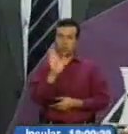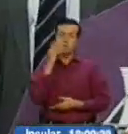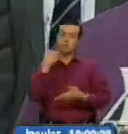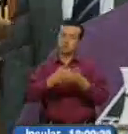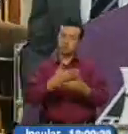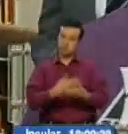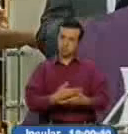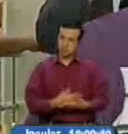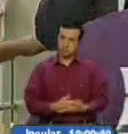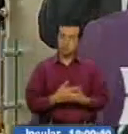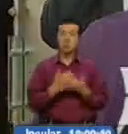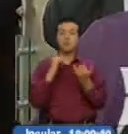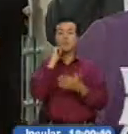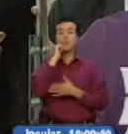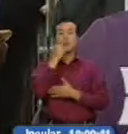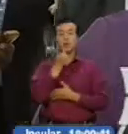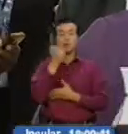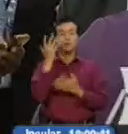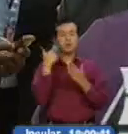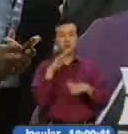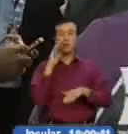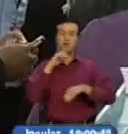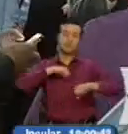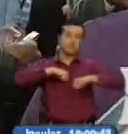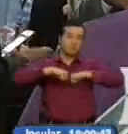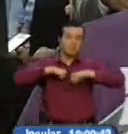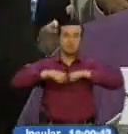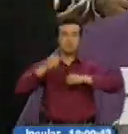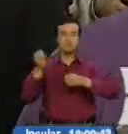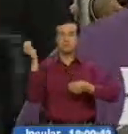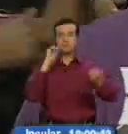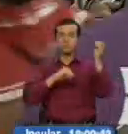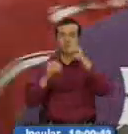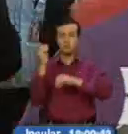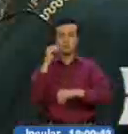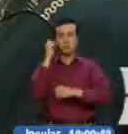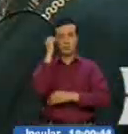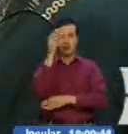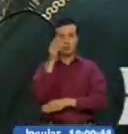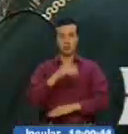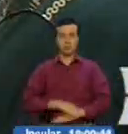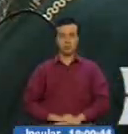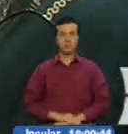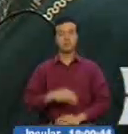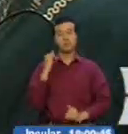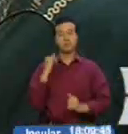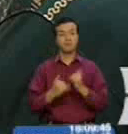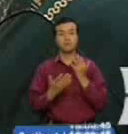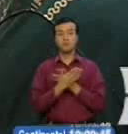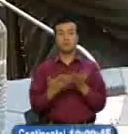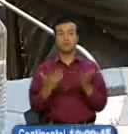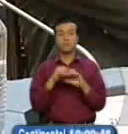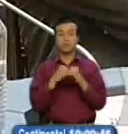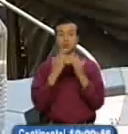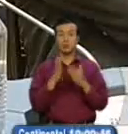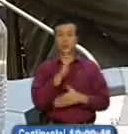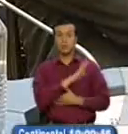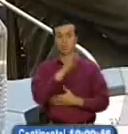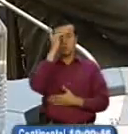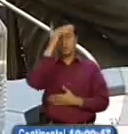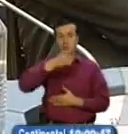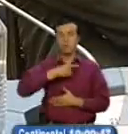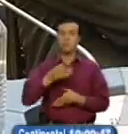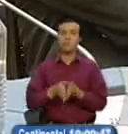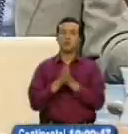argumentos que el día de mañana serán procesados para la elaboración del informe. Para concluir con esta tarea, los legisladores resolvieron pedir